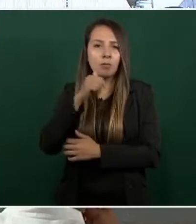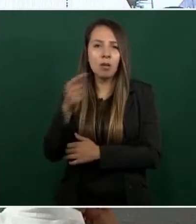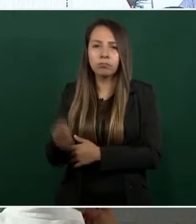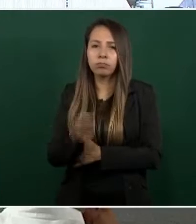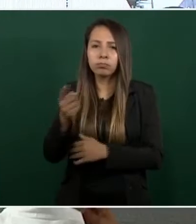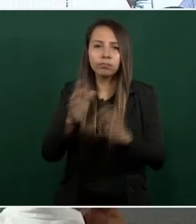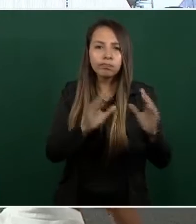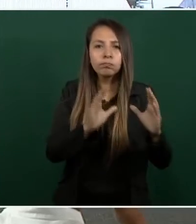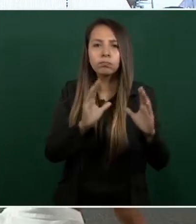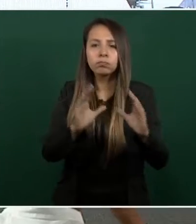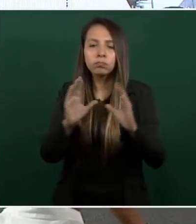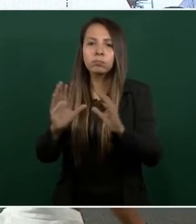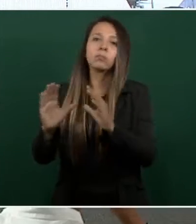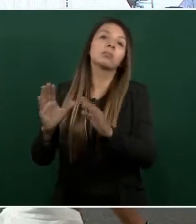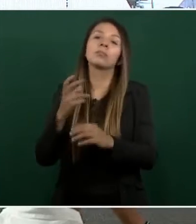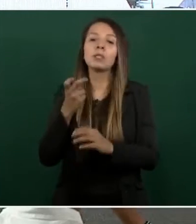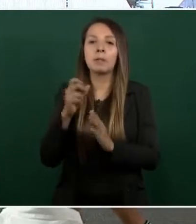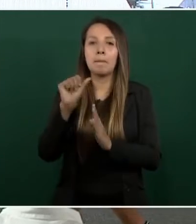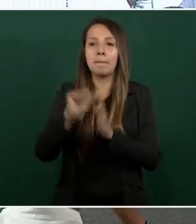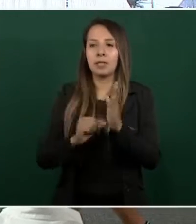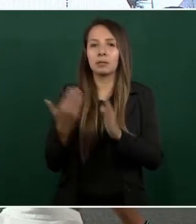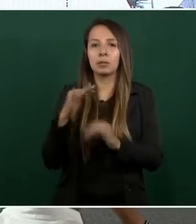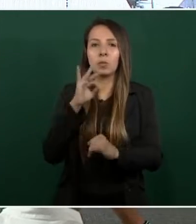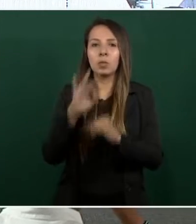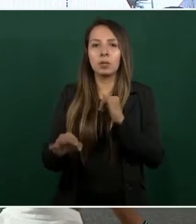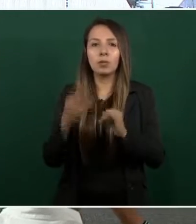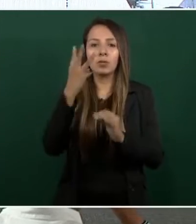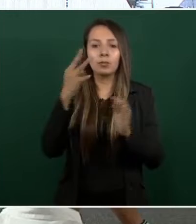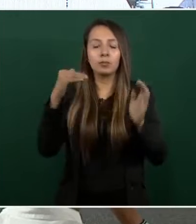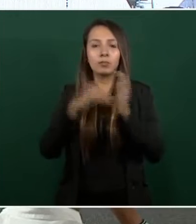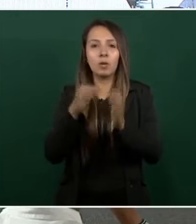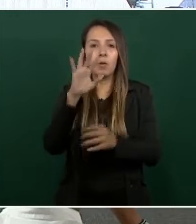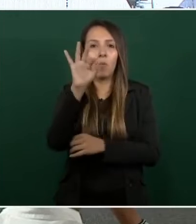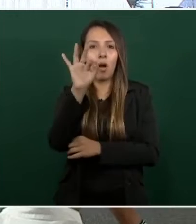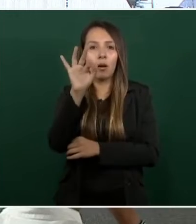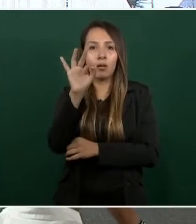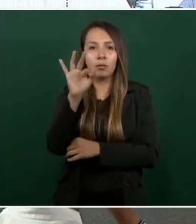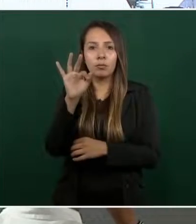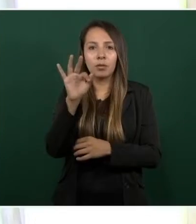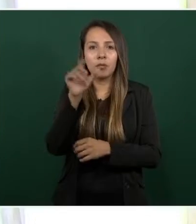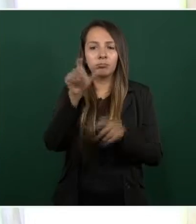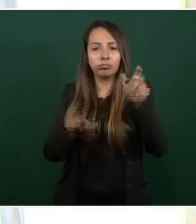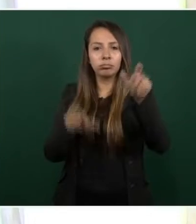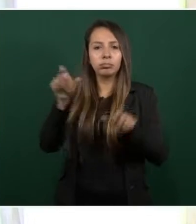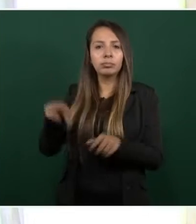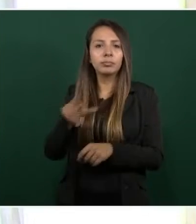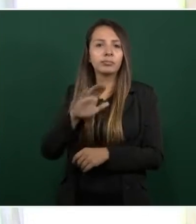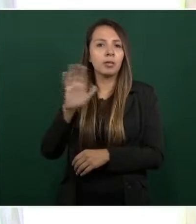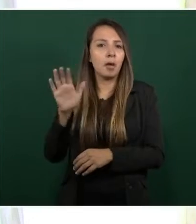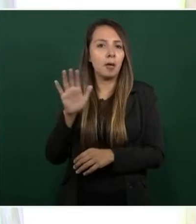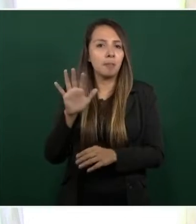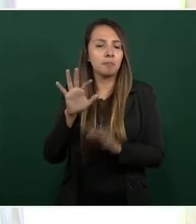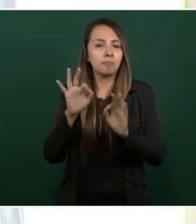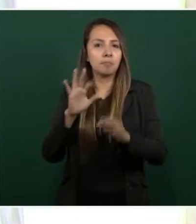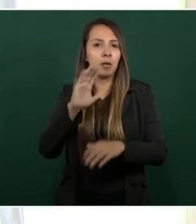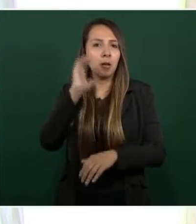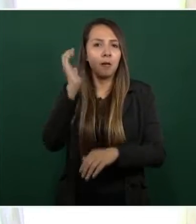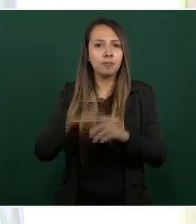mes concluyeron esta capacitación 3,040 elementos, tanto de nuevo ingreso, ahí